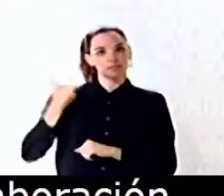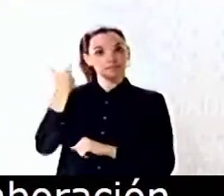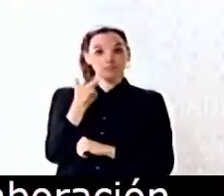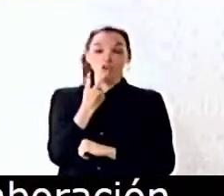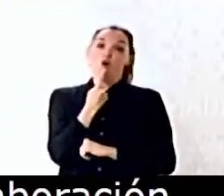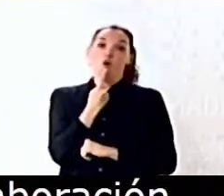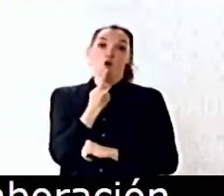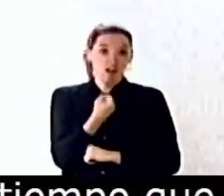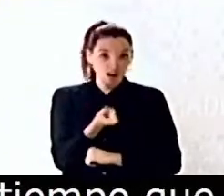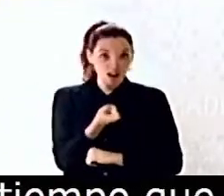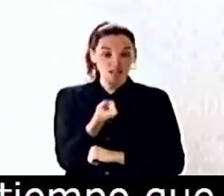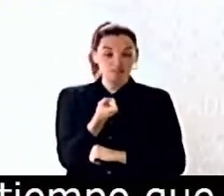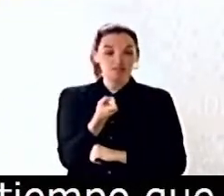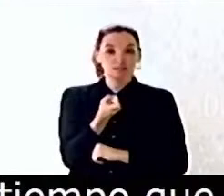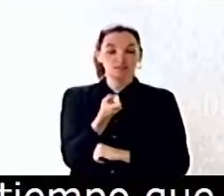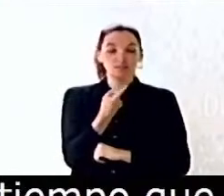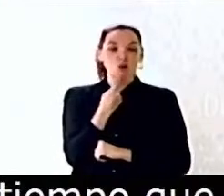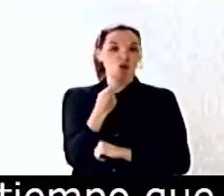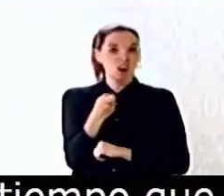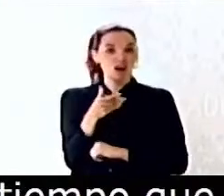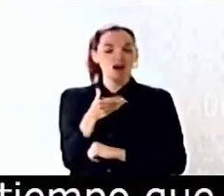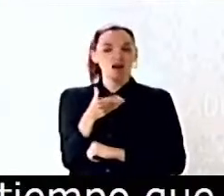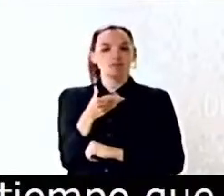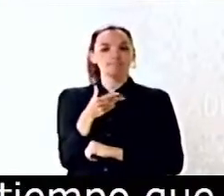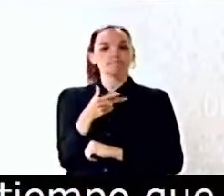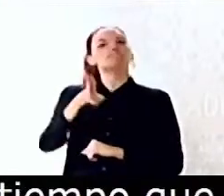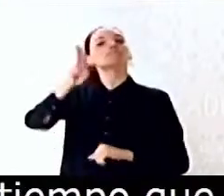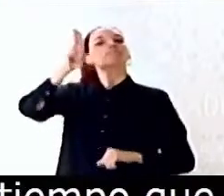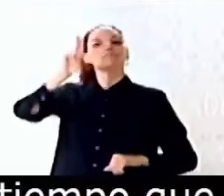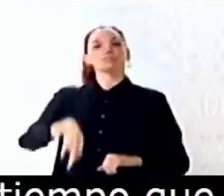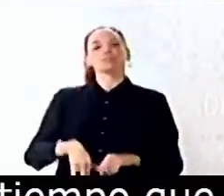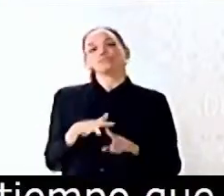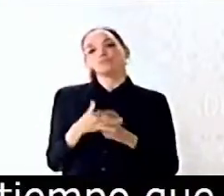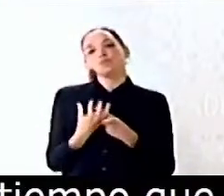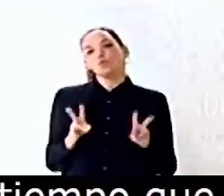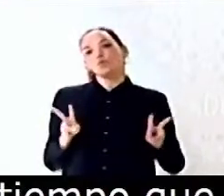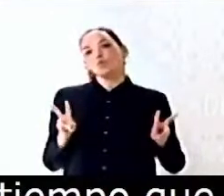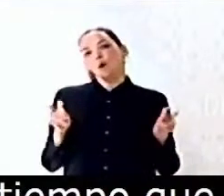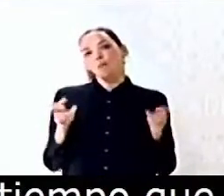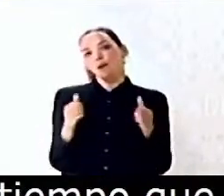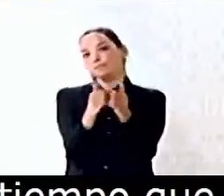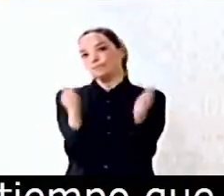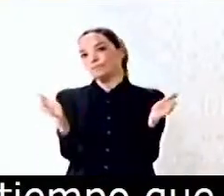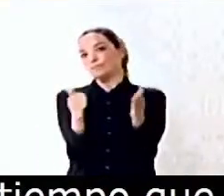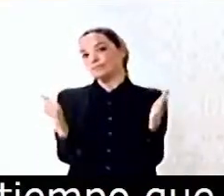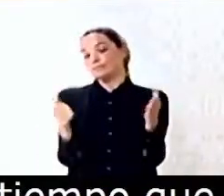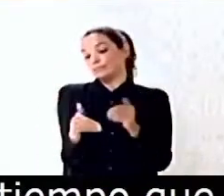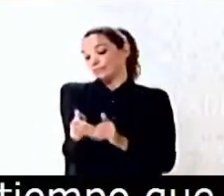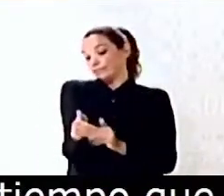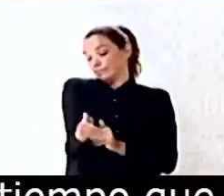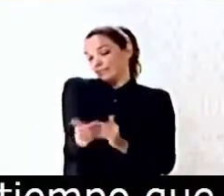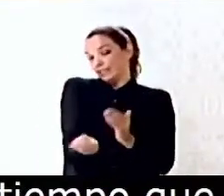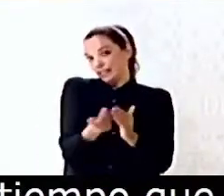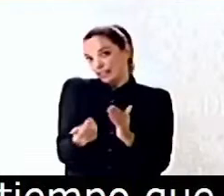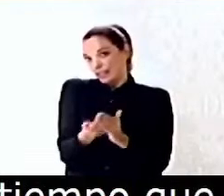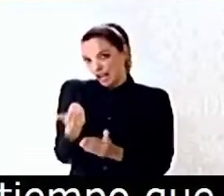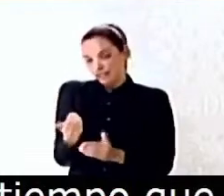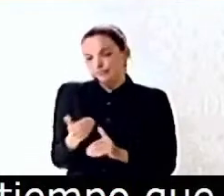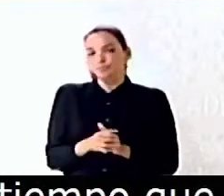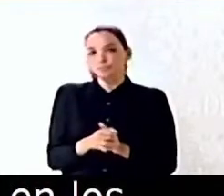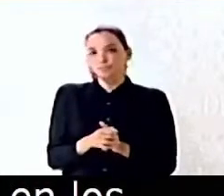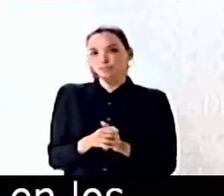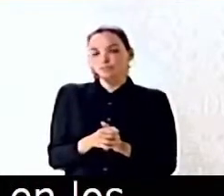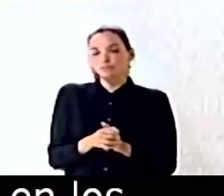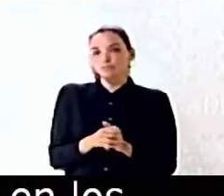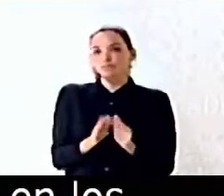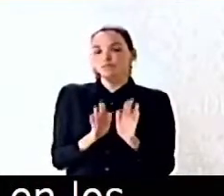ojalá podamos declarar esa nueva normalidad en los próximos días, es decir, a finales